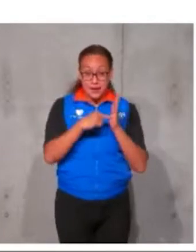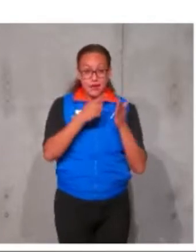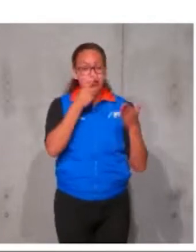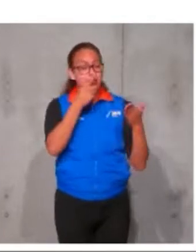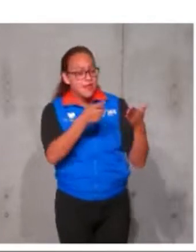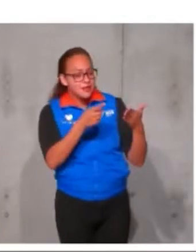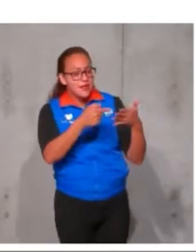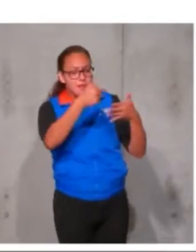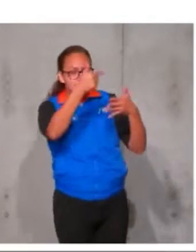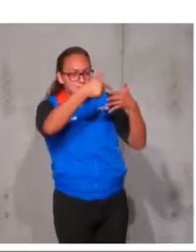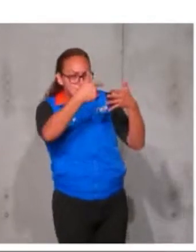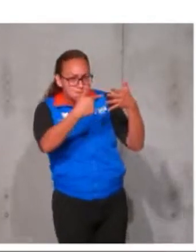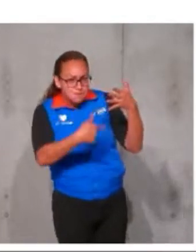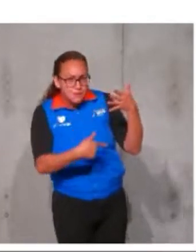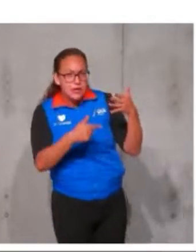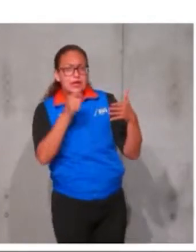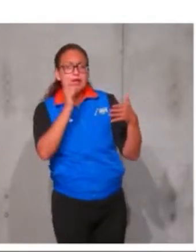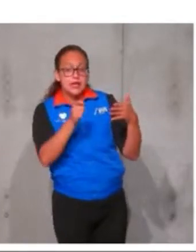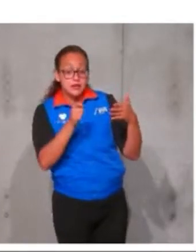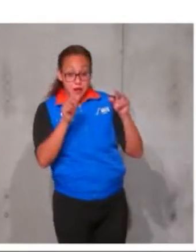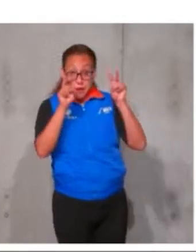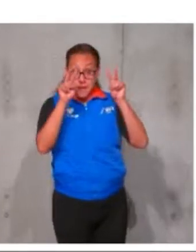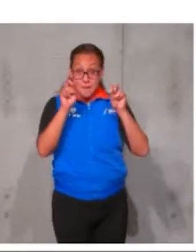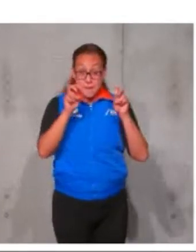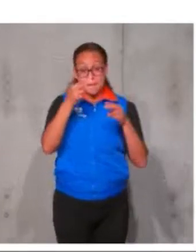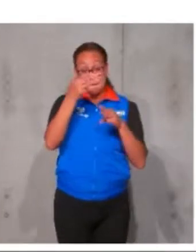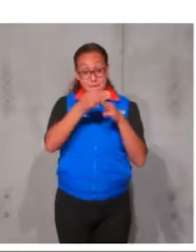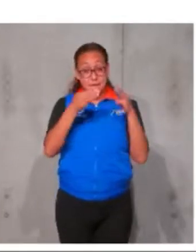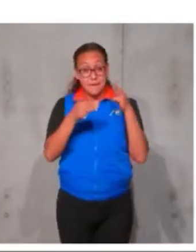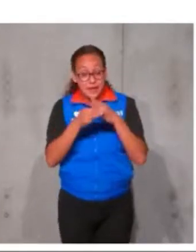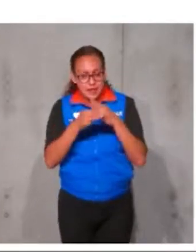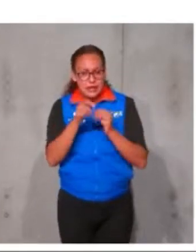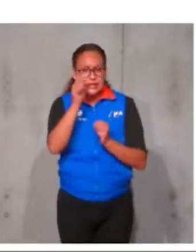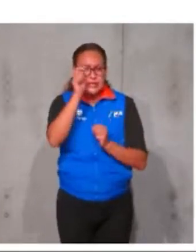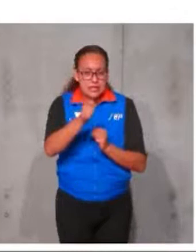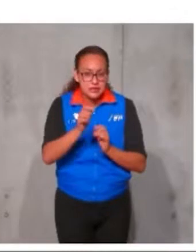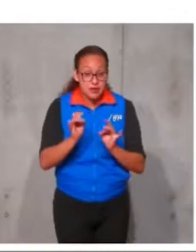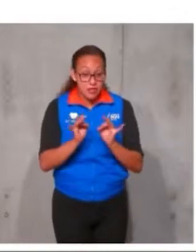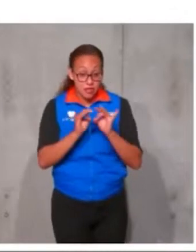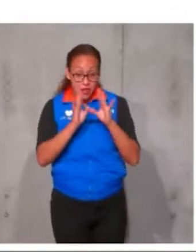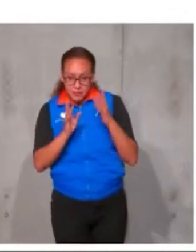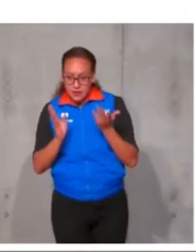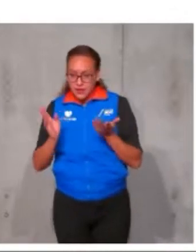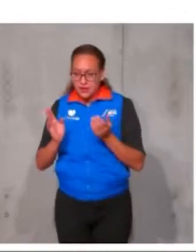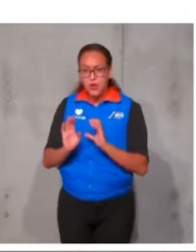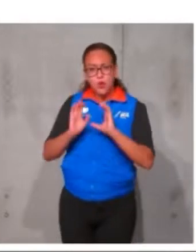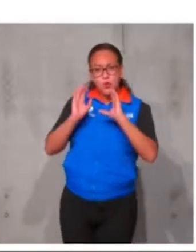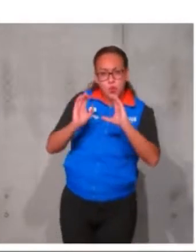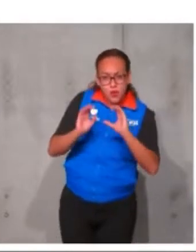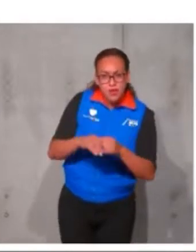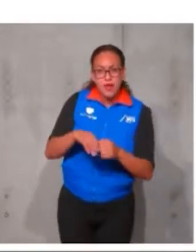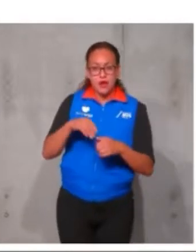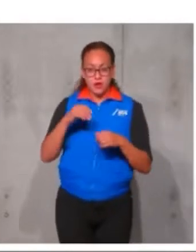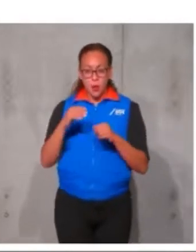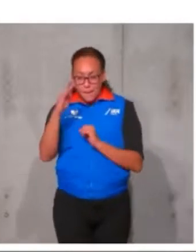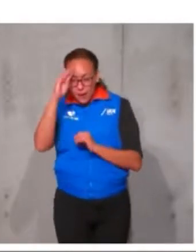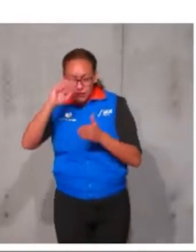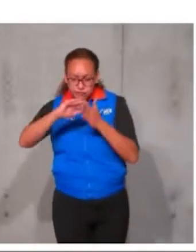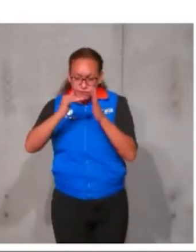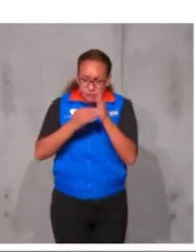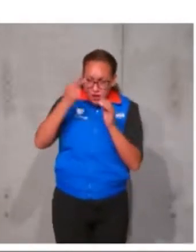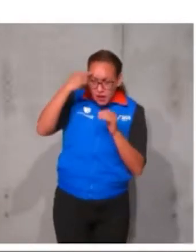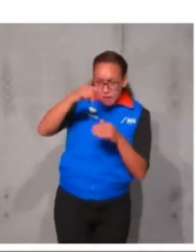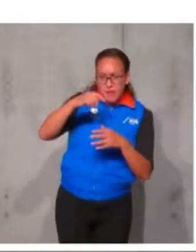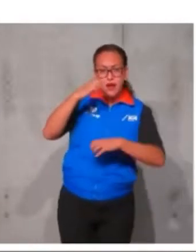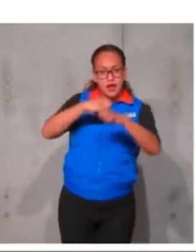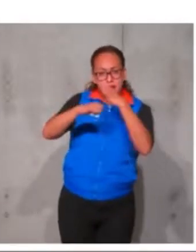de principio de accountability establece que los temas materiales son aquellos riesgos y oportunidades que plantean